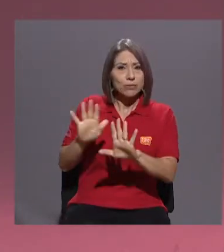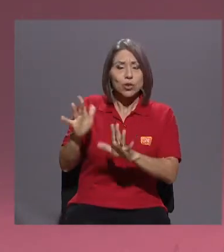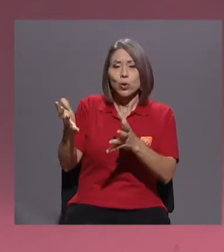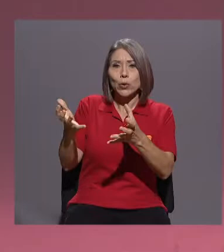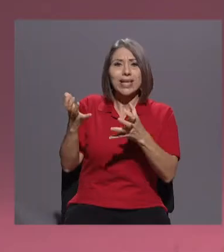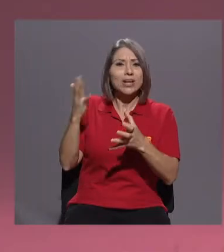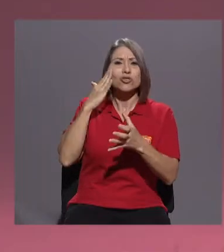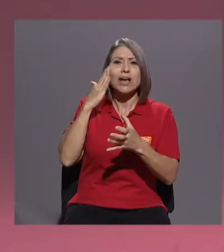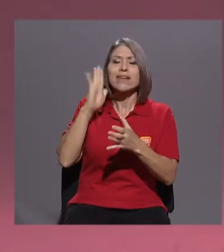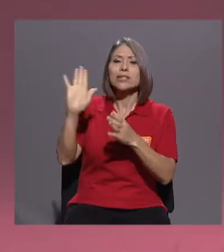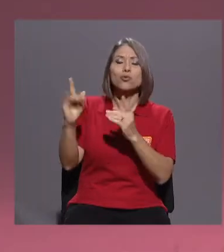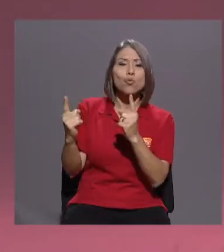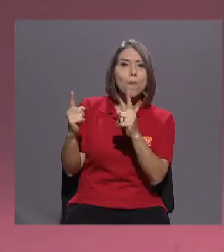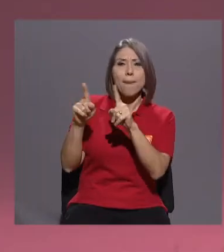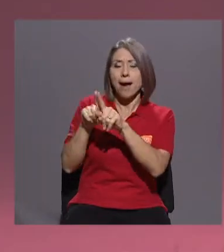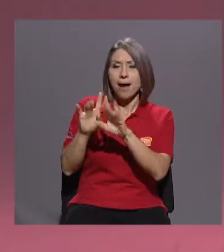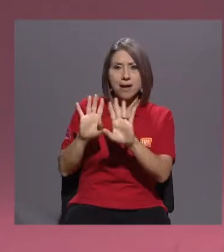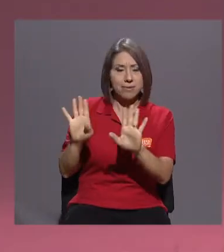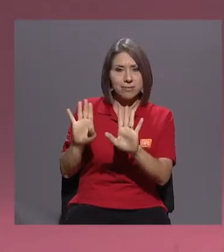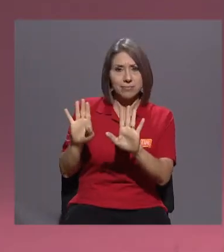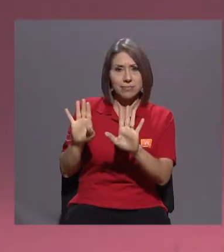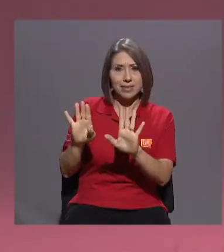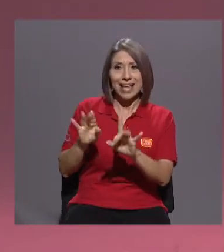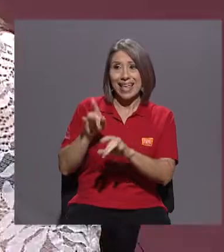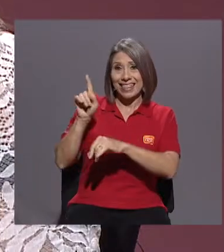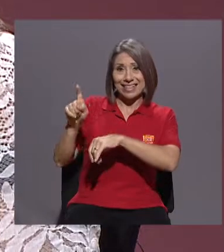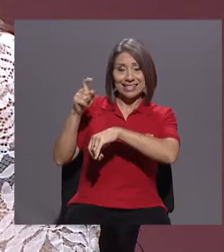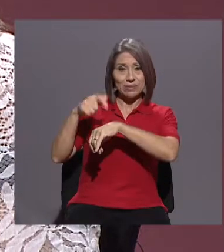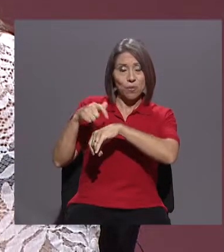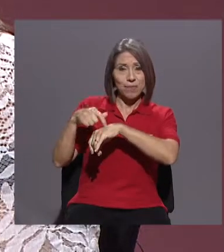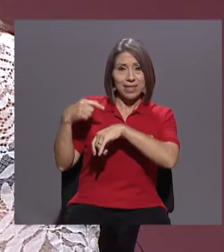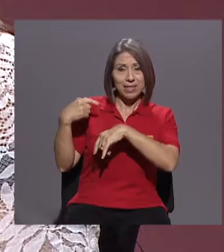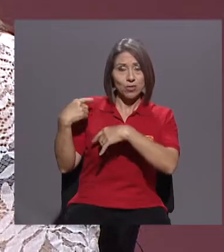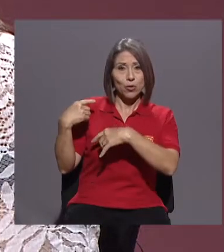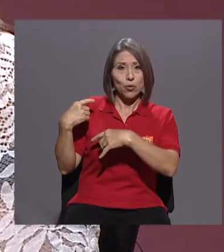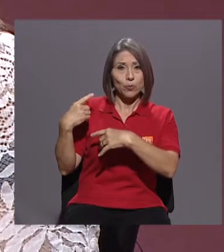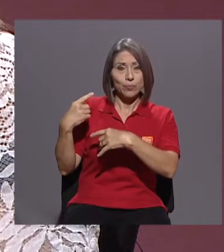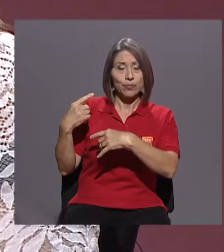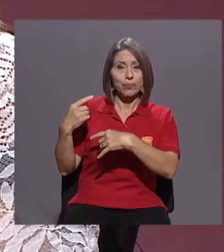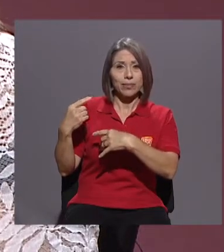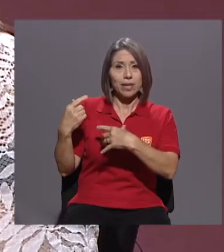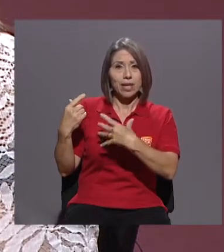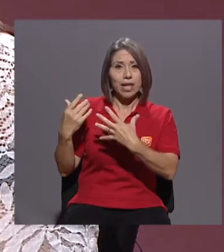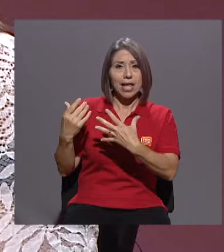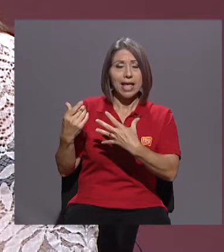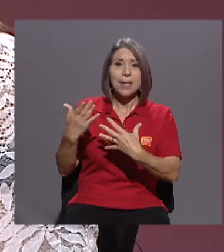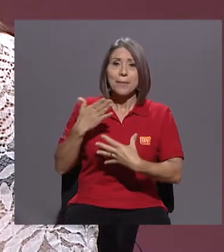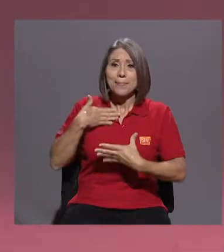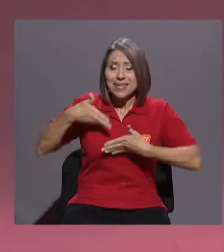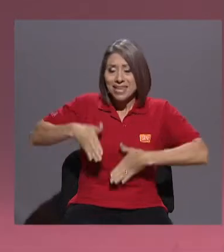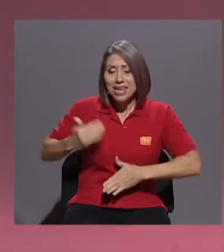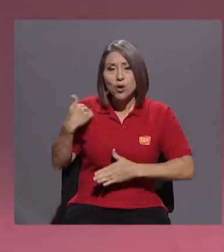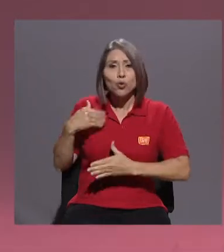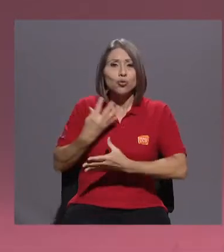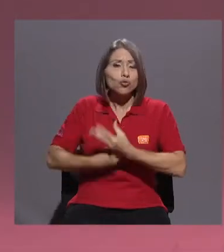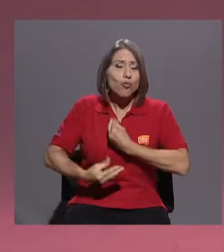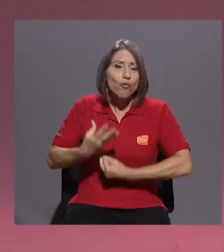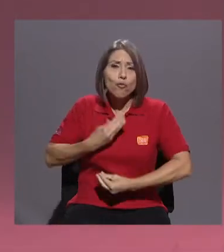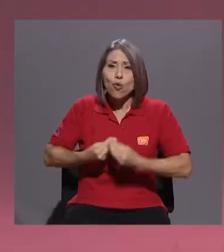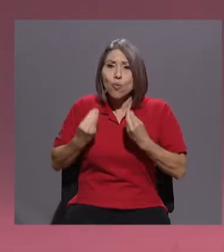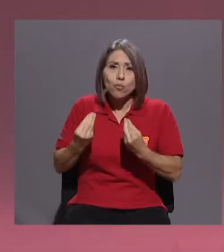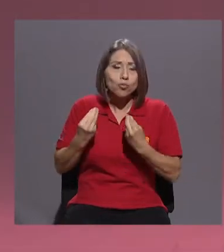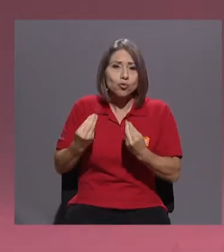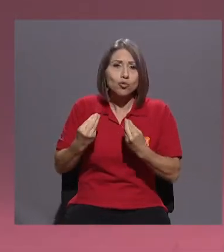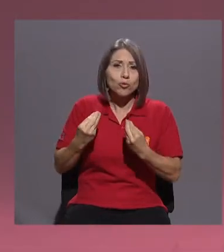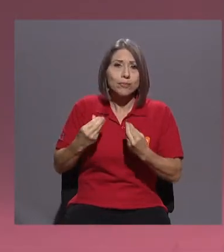No quiero saber Que pareja Tiene usted Desde ese momento Este Sufrió mi hijo Mucho